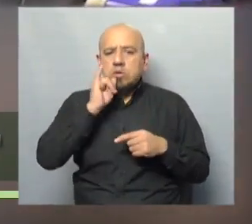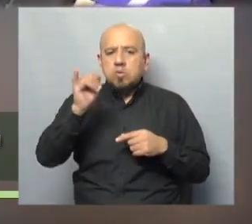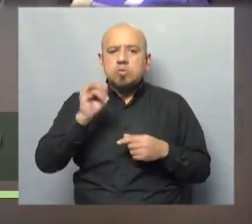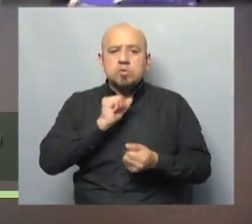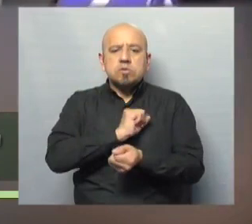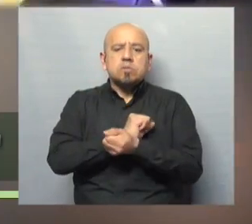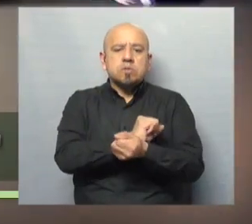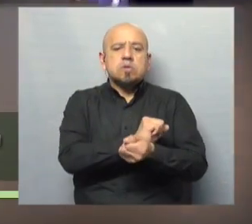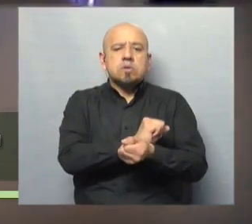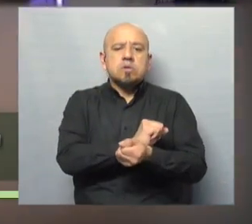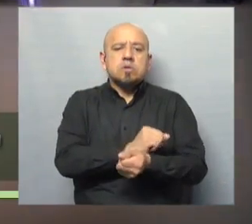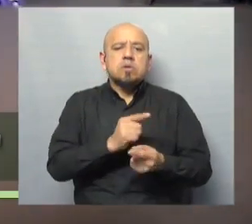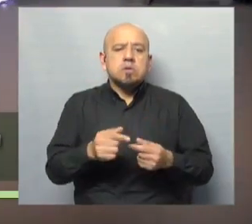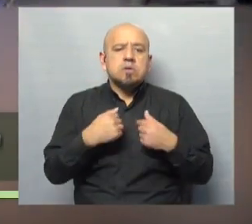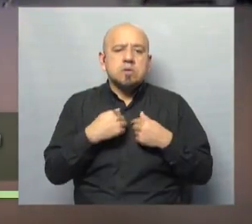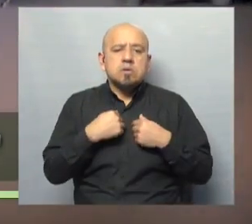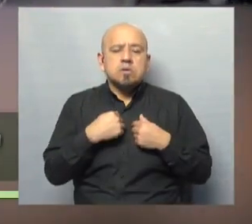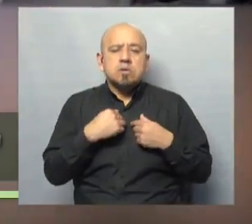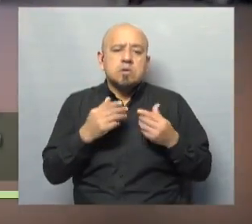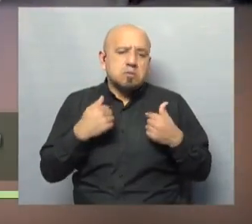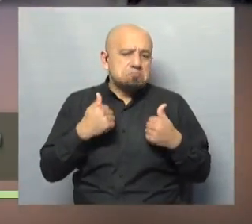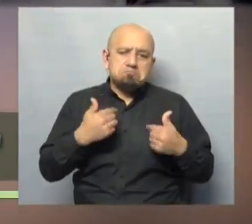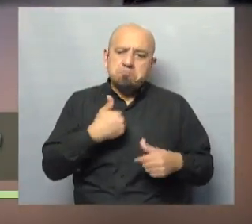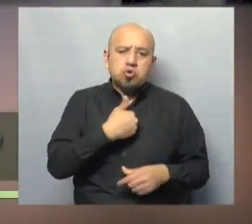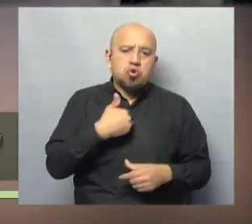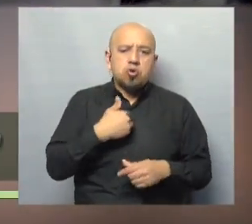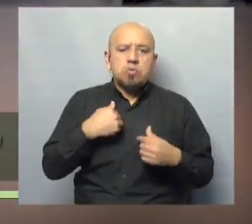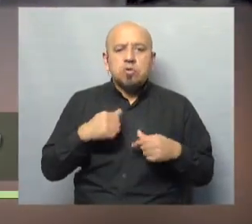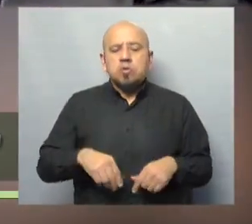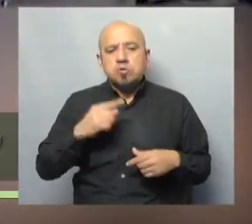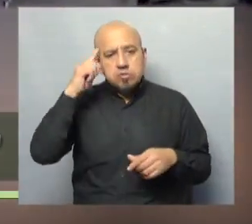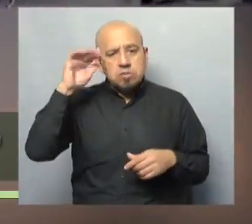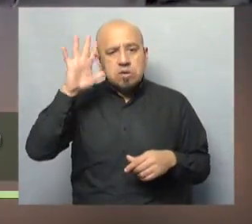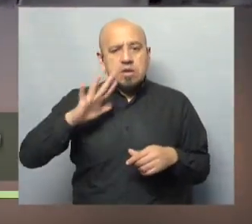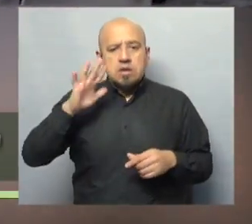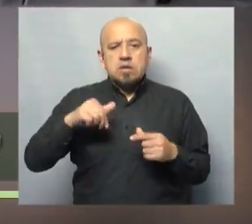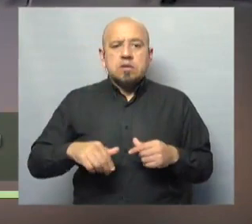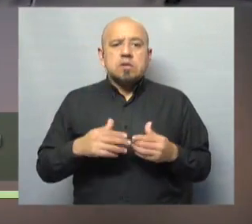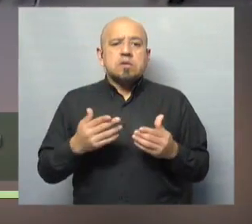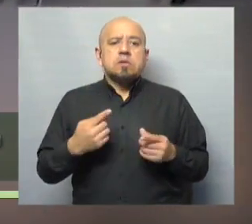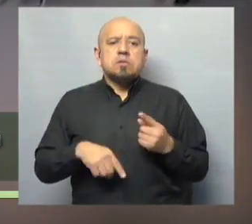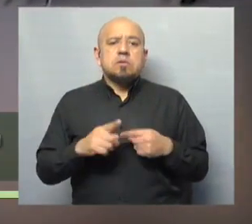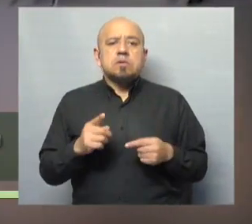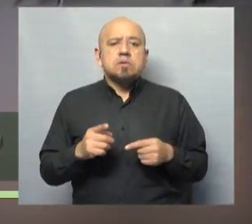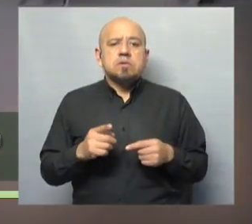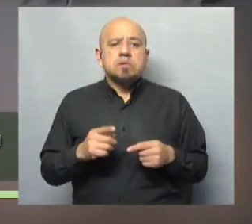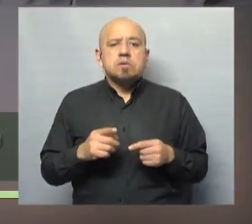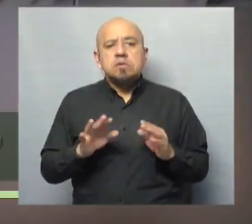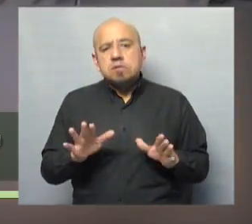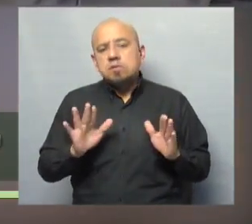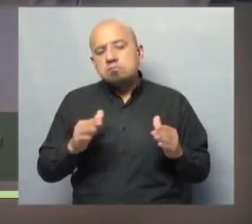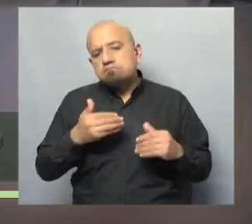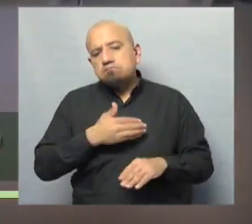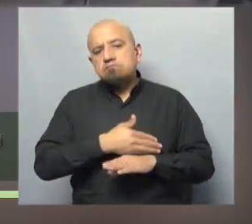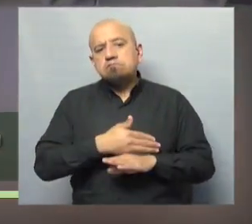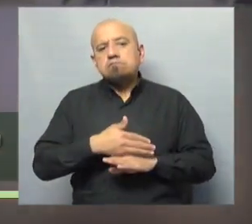contra un integrante del anterior galardón de avalar o no bailar se podrán imaginar lo que opino sobre la acción pero dejemos que se corra